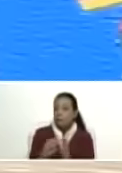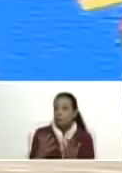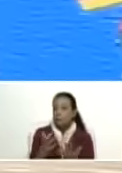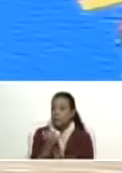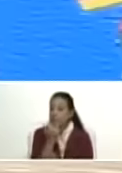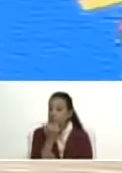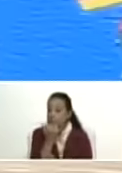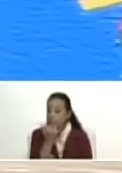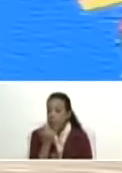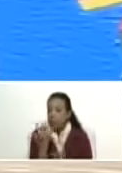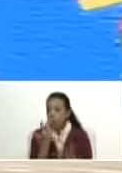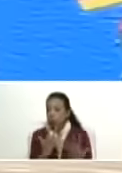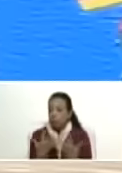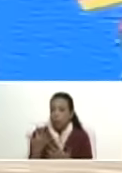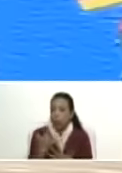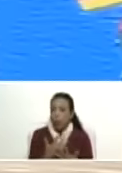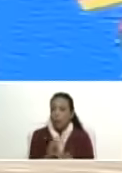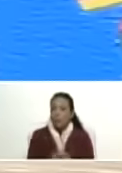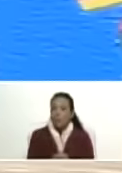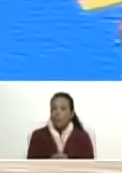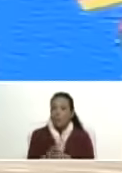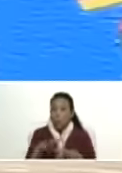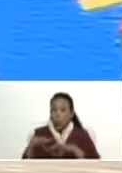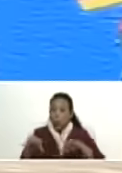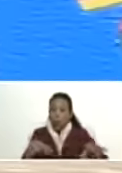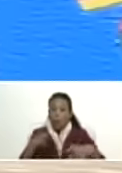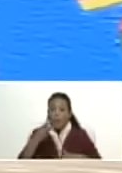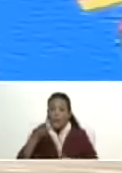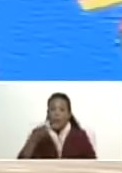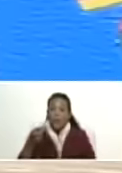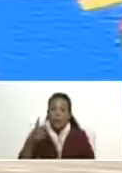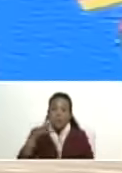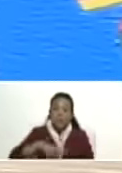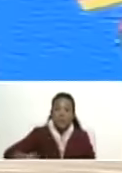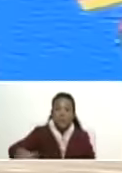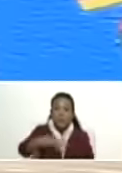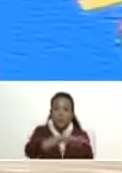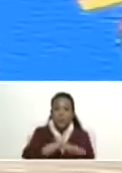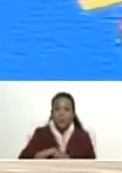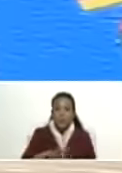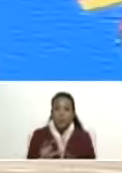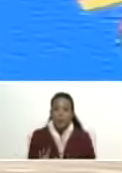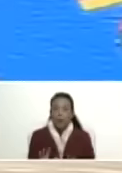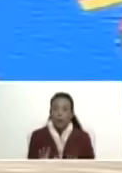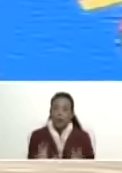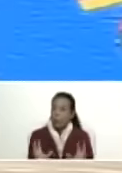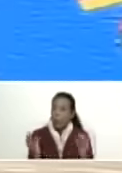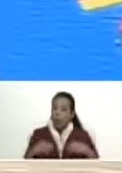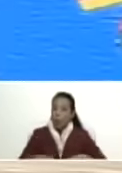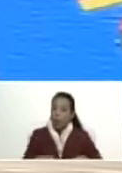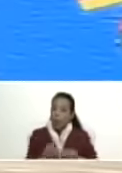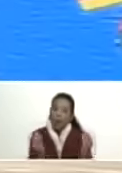entonces, inclusive sectores de su partido estuvieron en contra